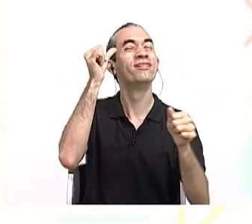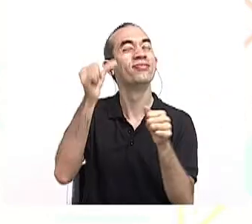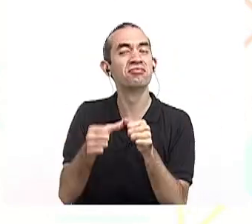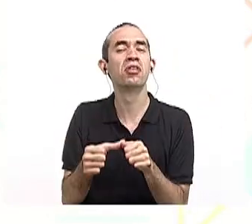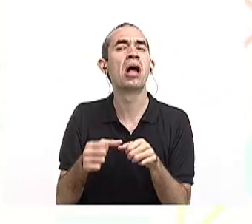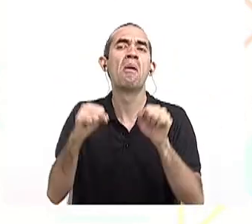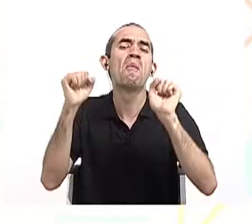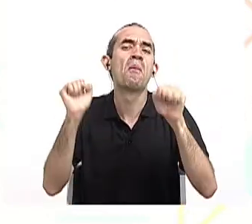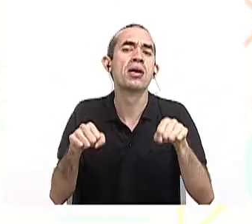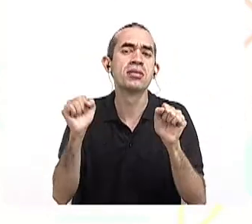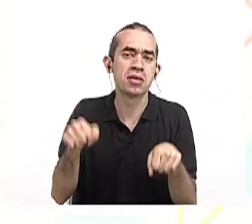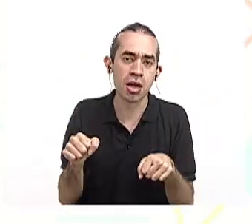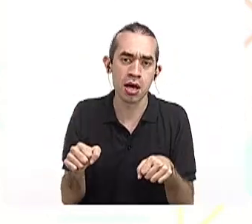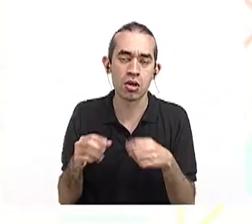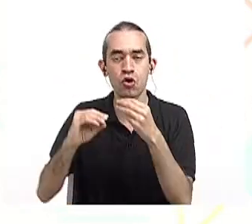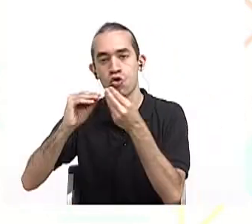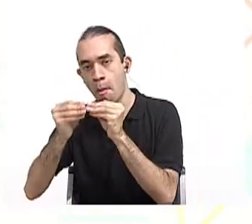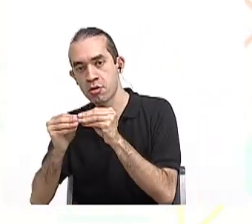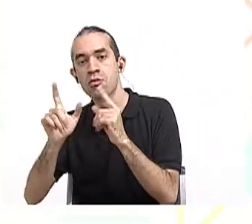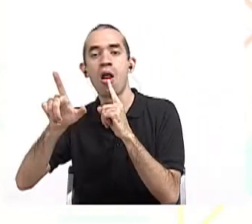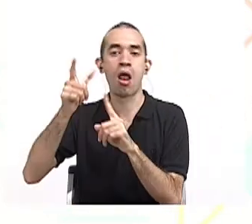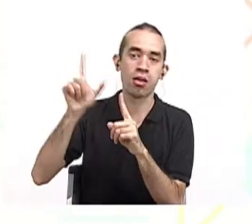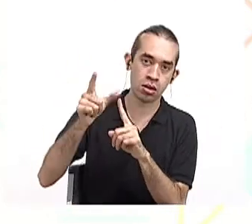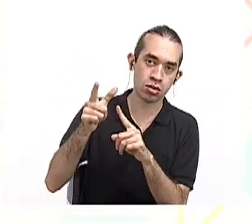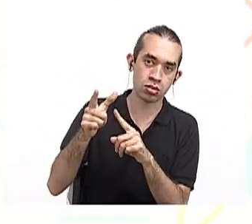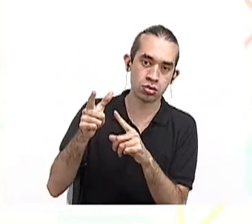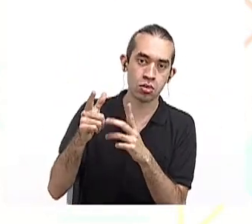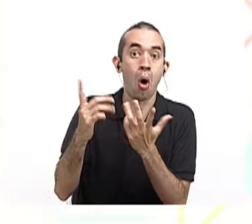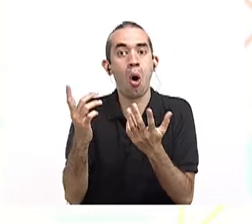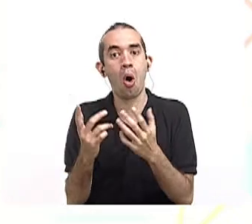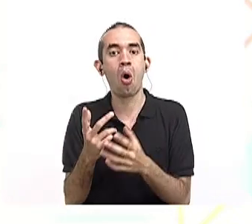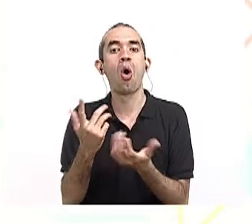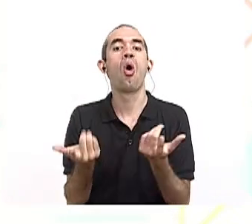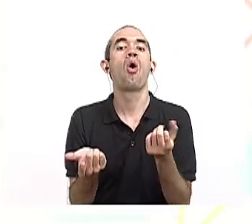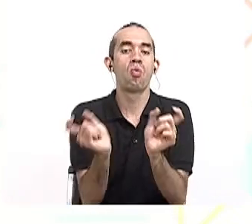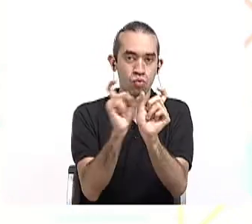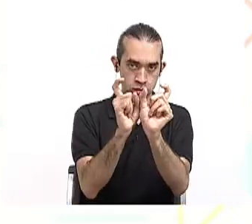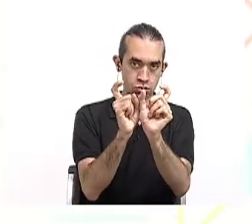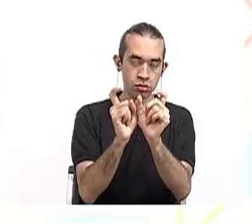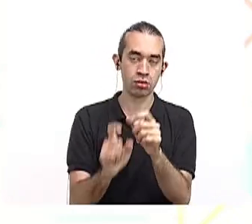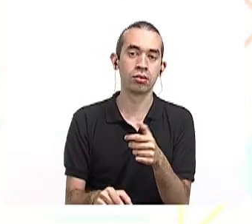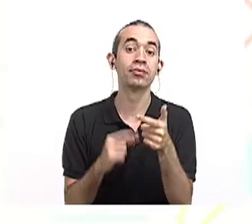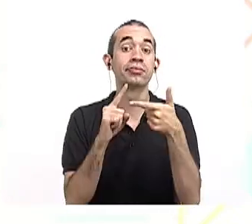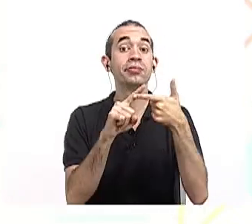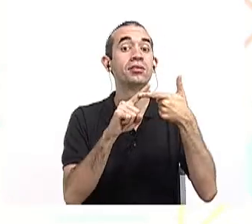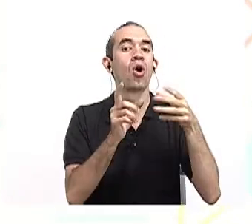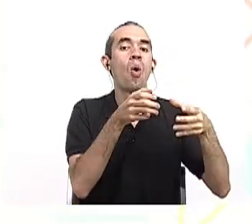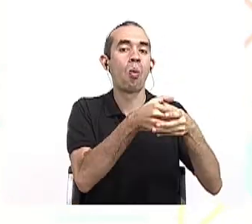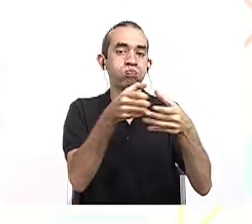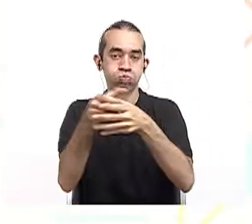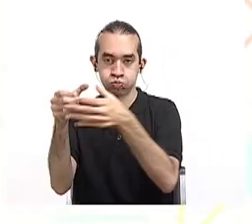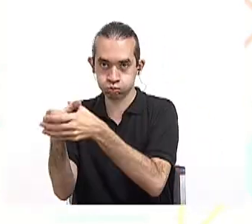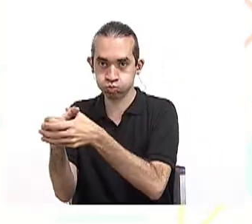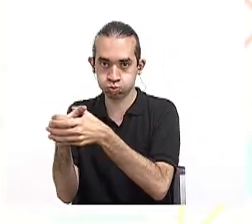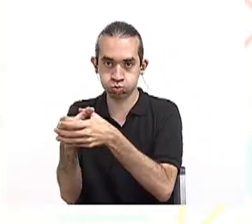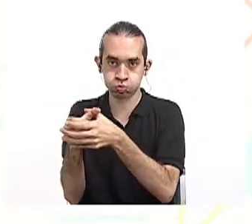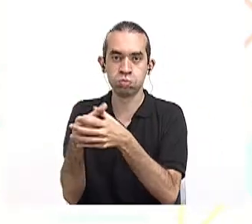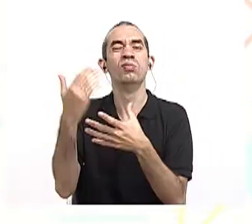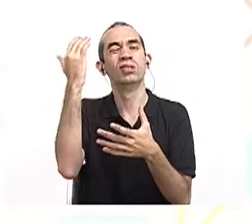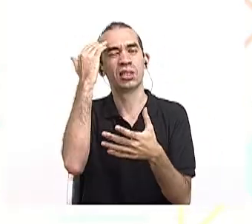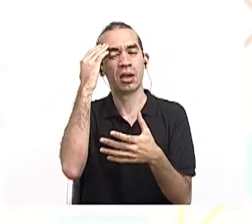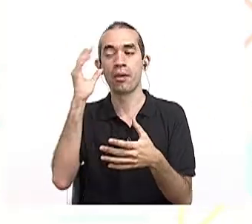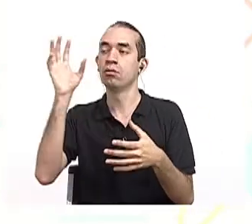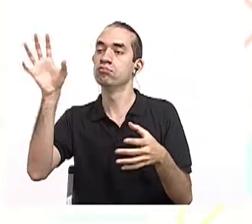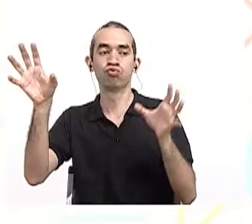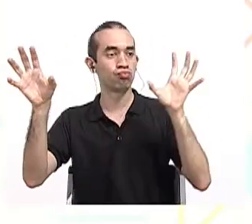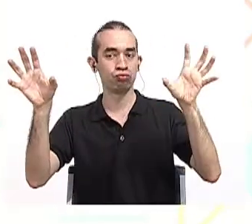podía ser para números, para letras o factores compuestos. Grupos, cuando asociamos